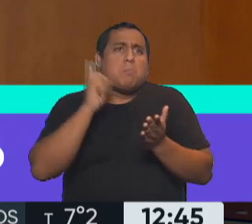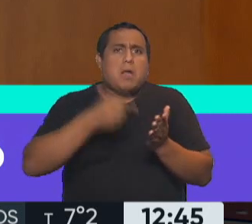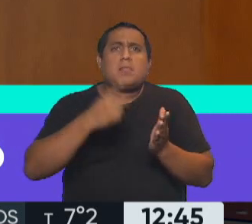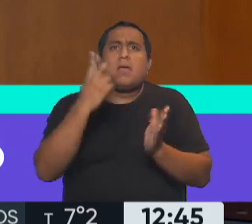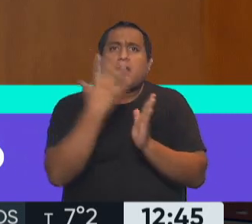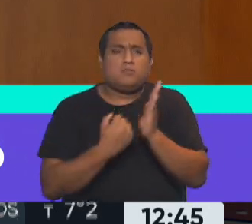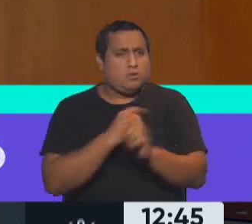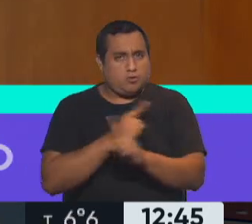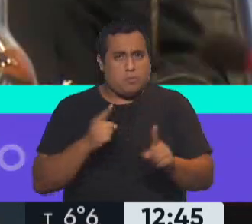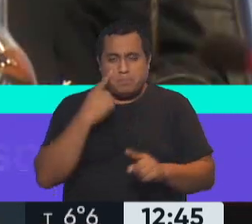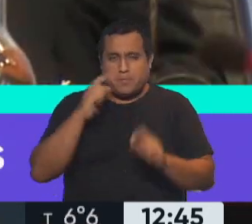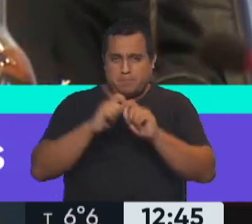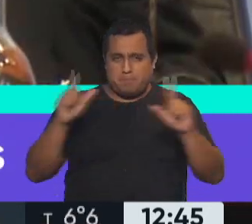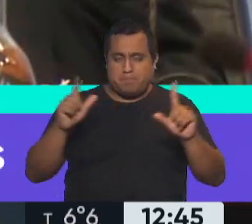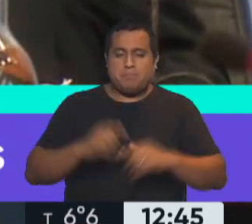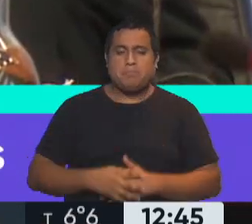analizamos.